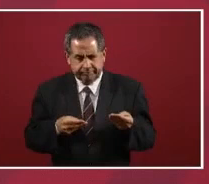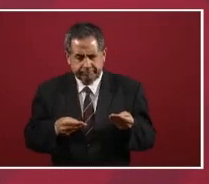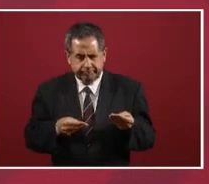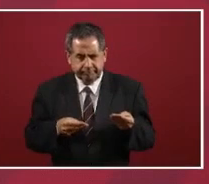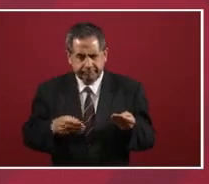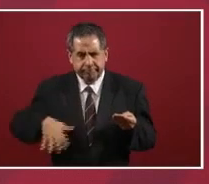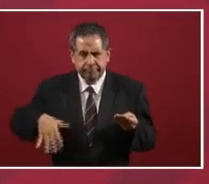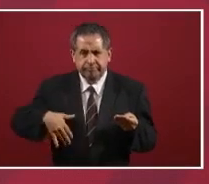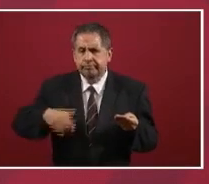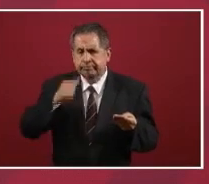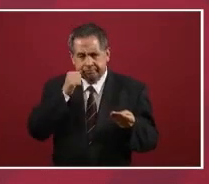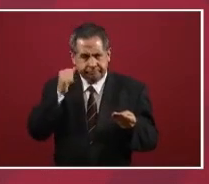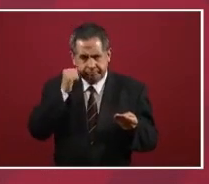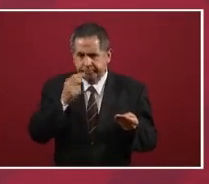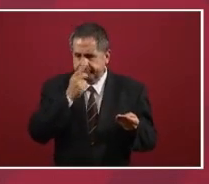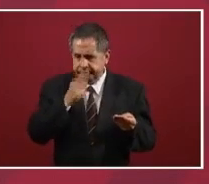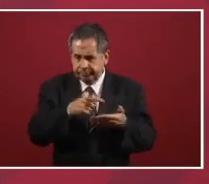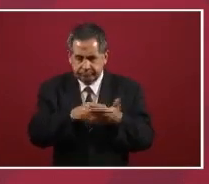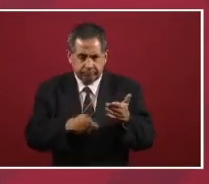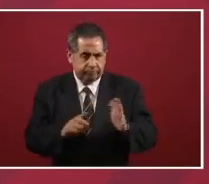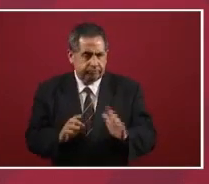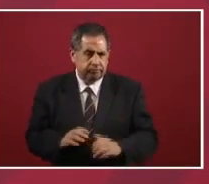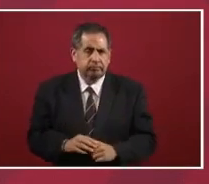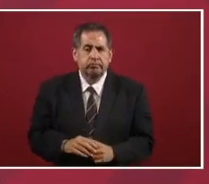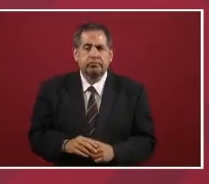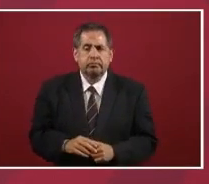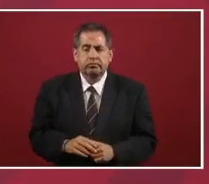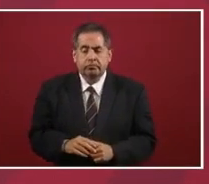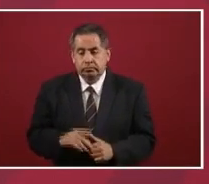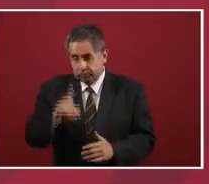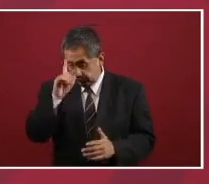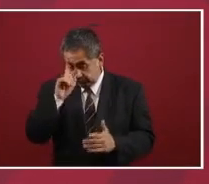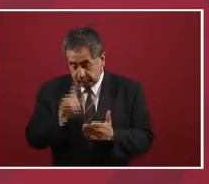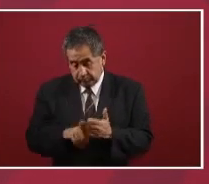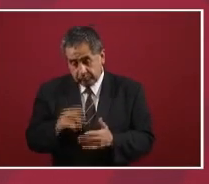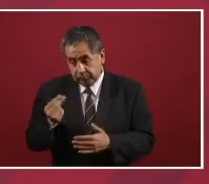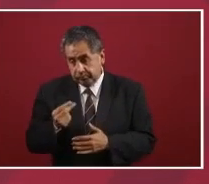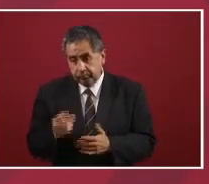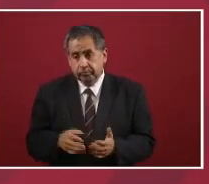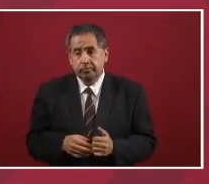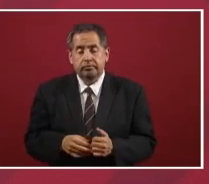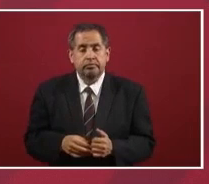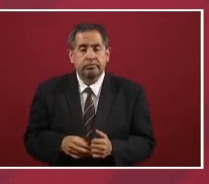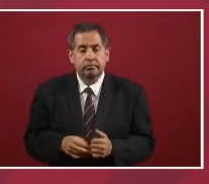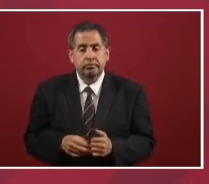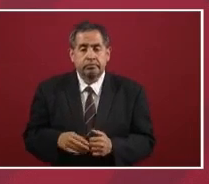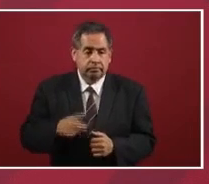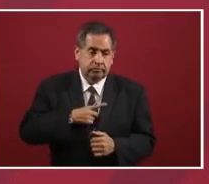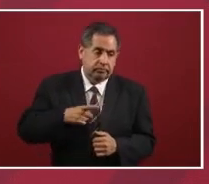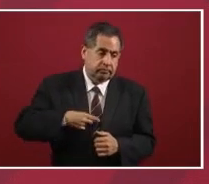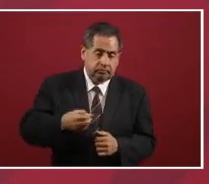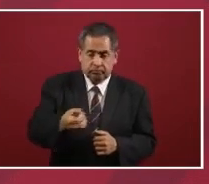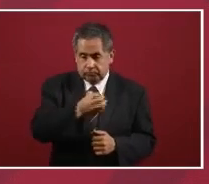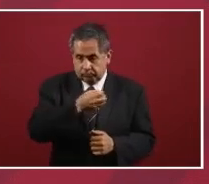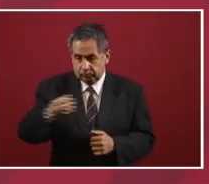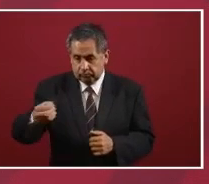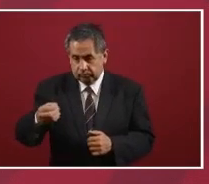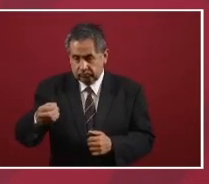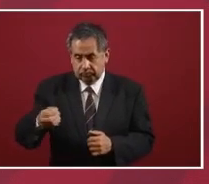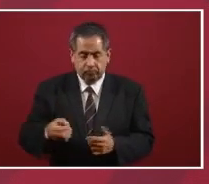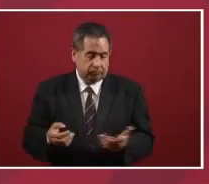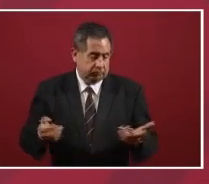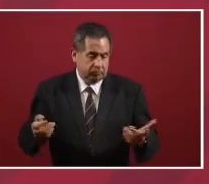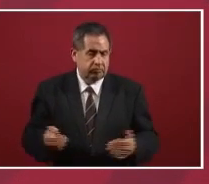lo dije ayer. Creo que es necesario que haya orden